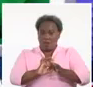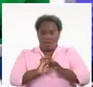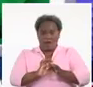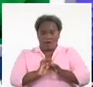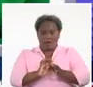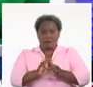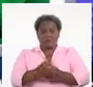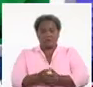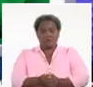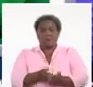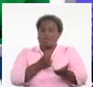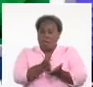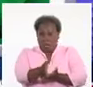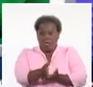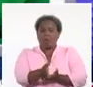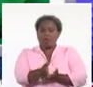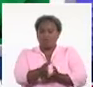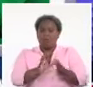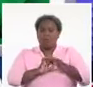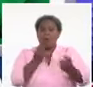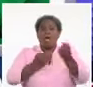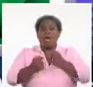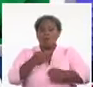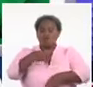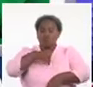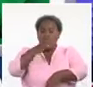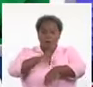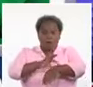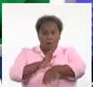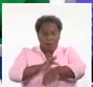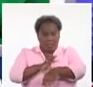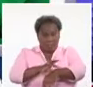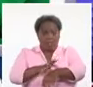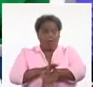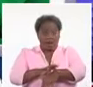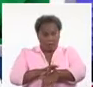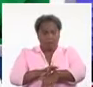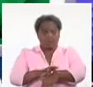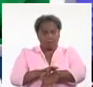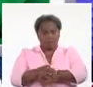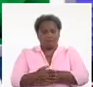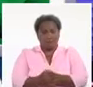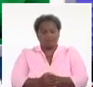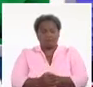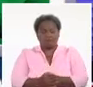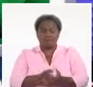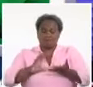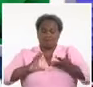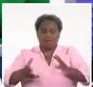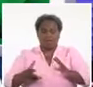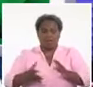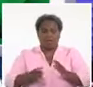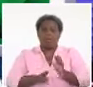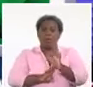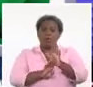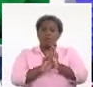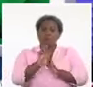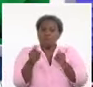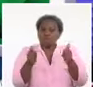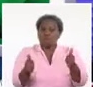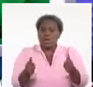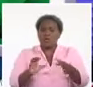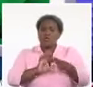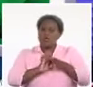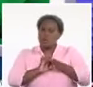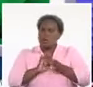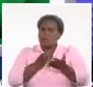estables, algunos con comorbilidades que realmente hacen un tanto compleja su evolución, pero son graves,